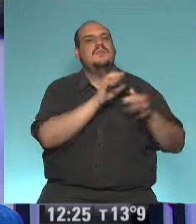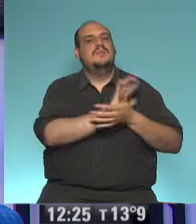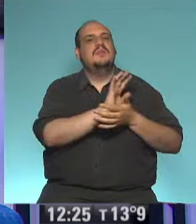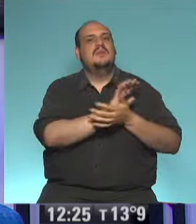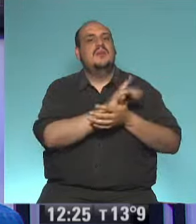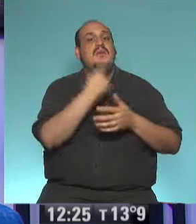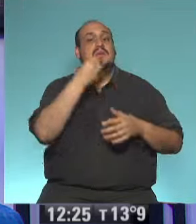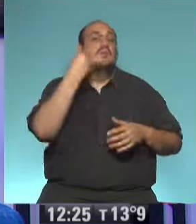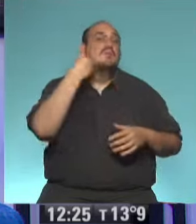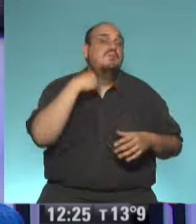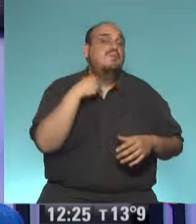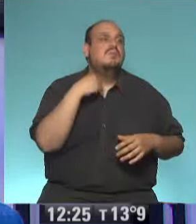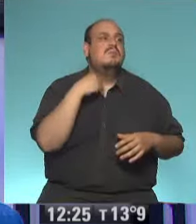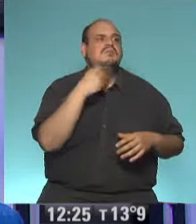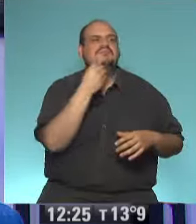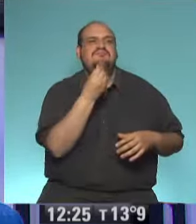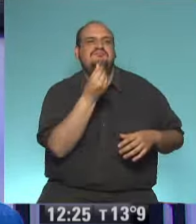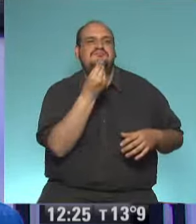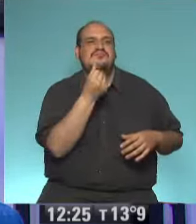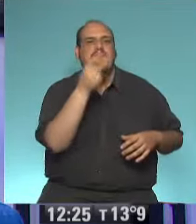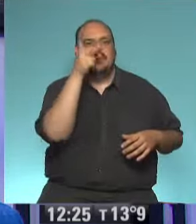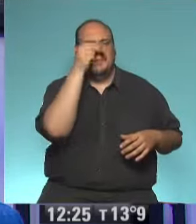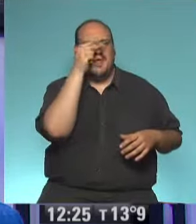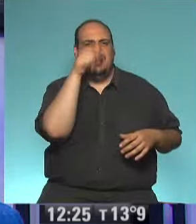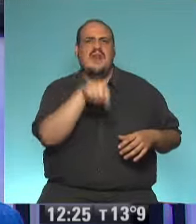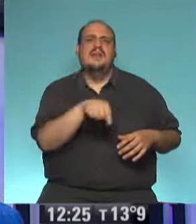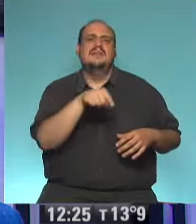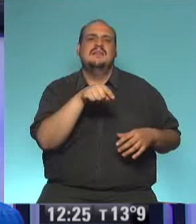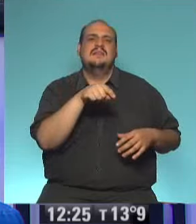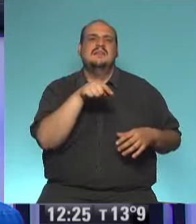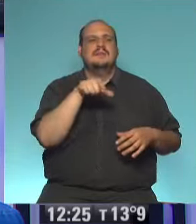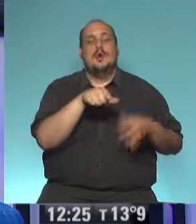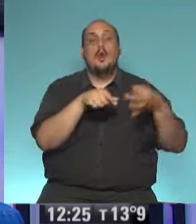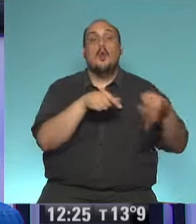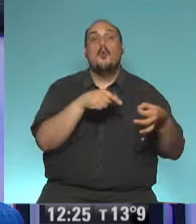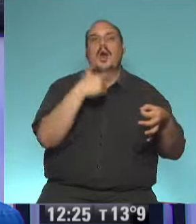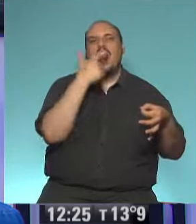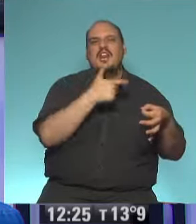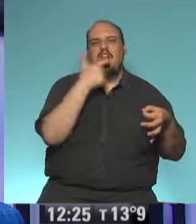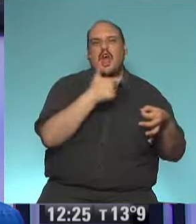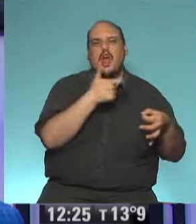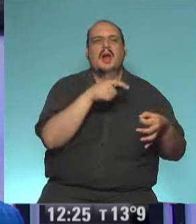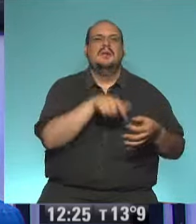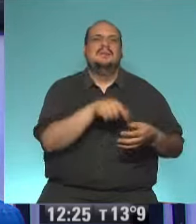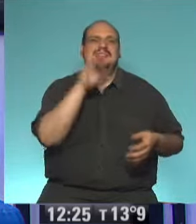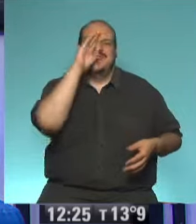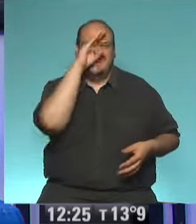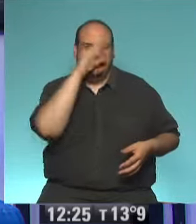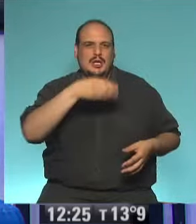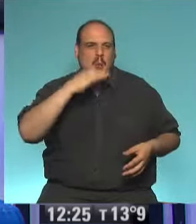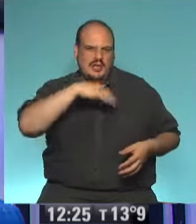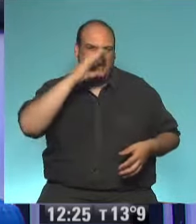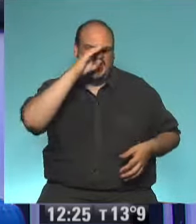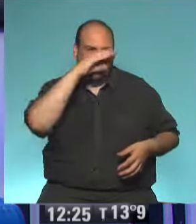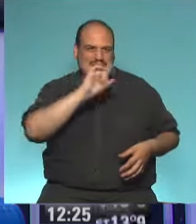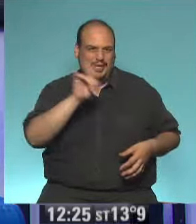retrogusto amaderado. Y sacarle el tinto, porque el tinto todo el mundo toma tinto. Tambio, uvas rojas, no. ¿Entendés que ponemos uvas rojas? Sí, bien